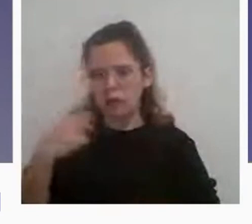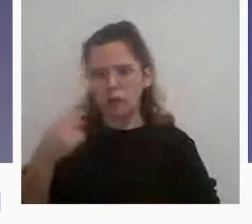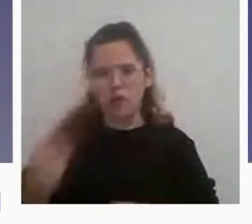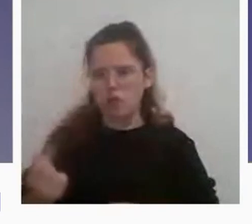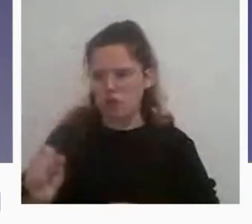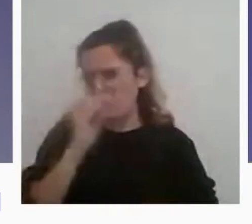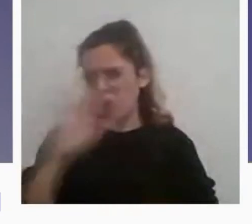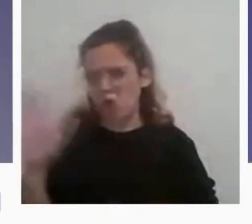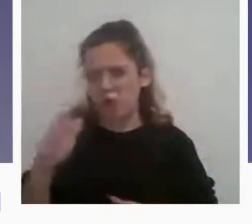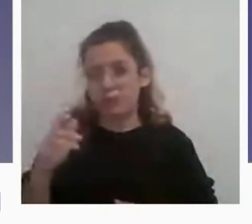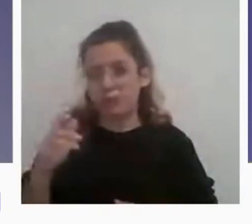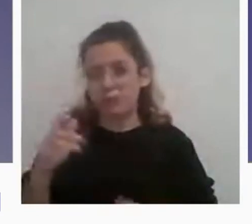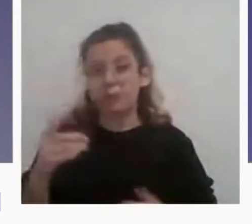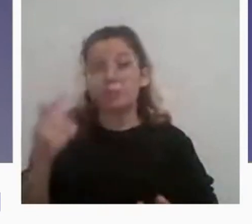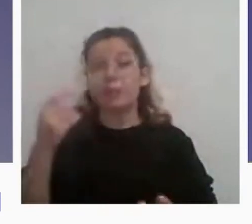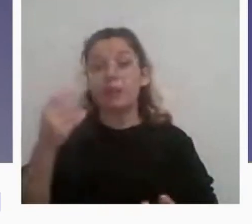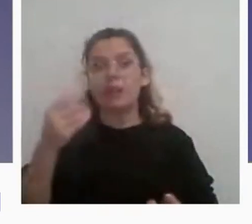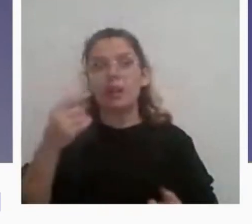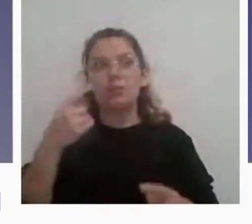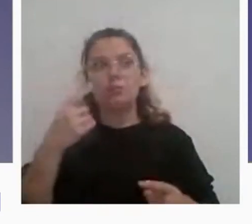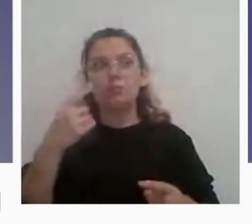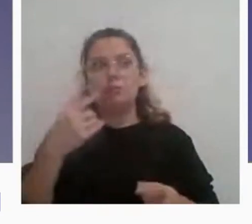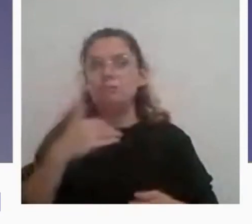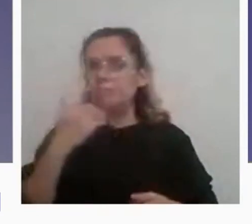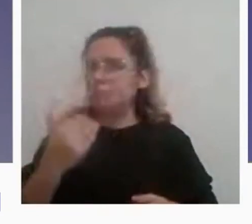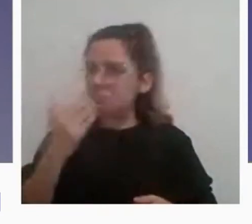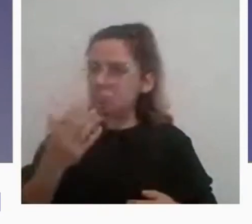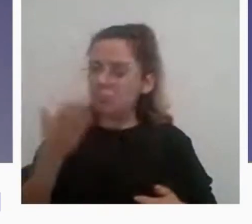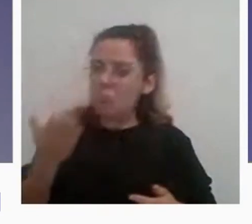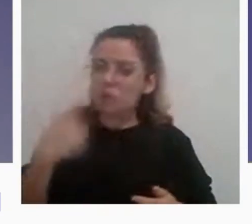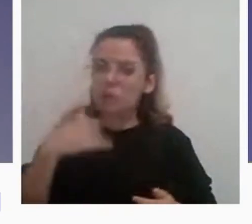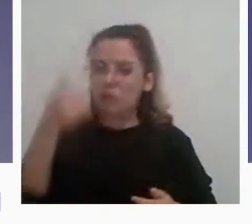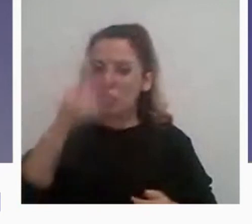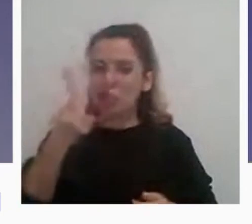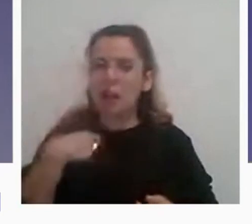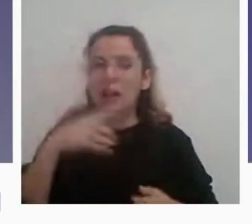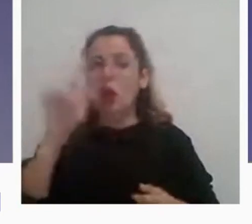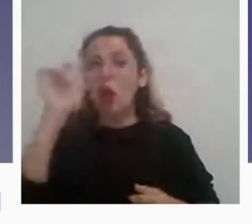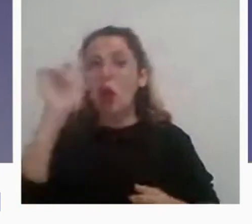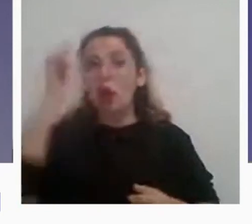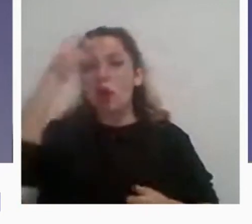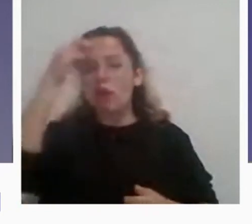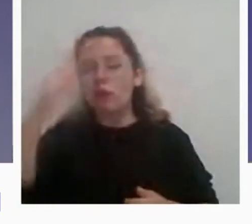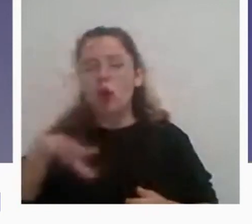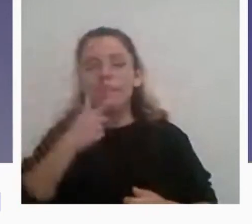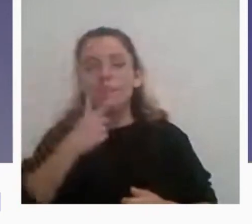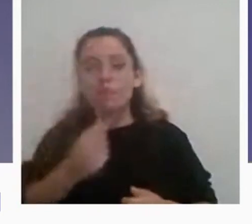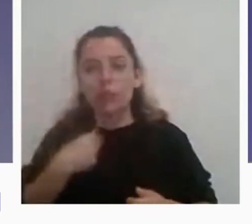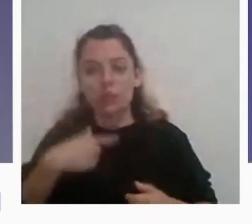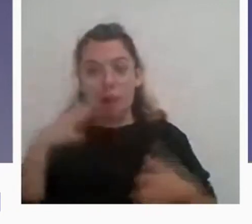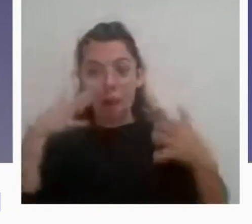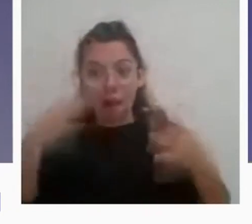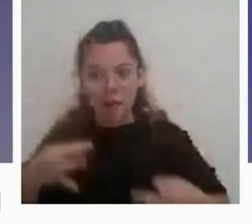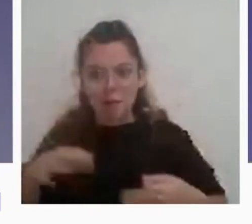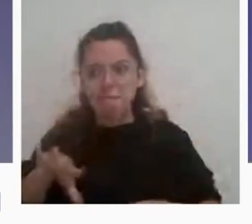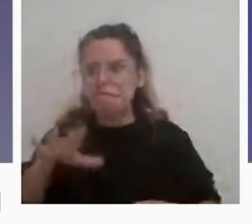tan sencilla que tiene de hacer entender los conceptos y las realidades. Cuando él habla y cuando él